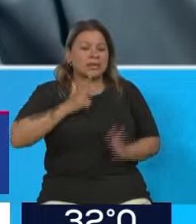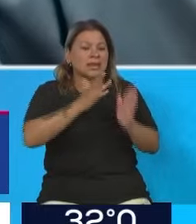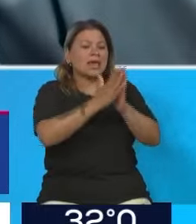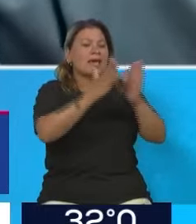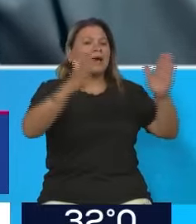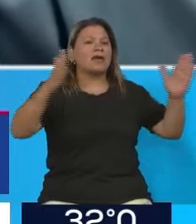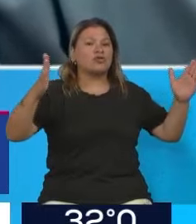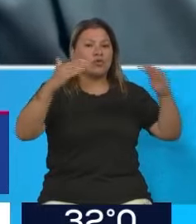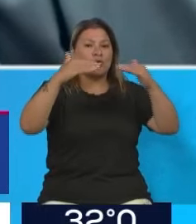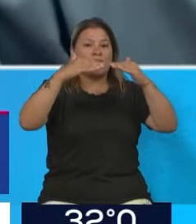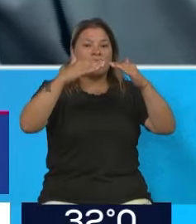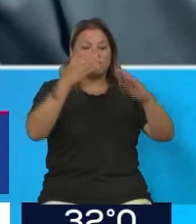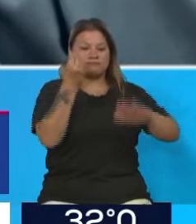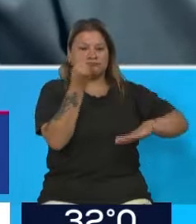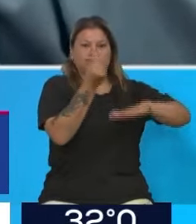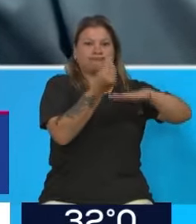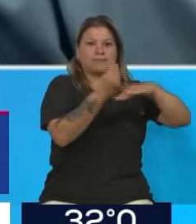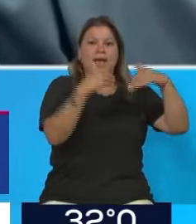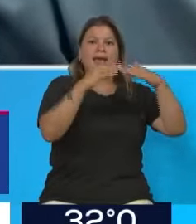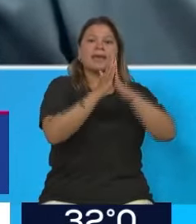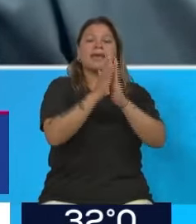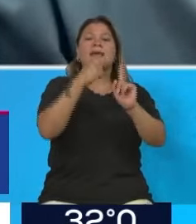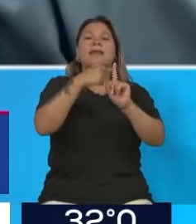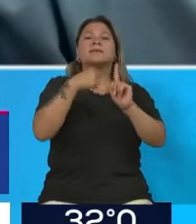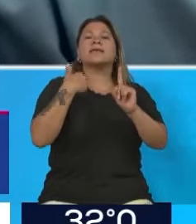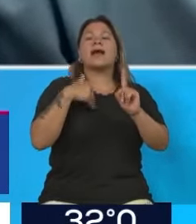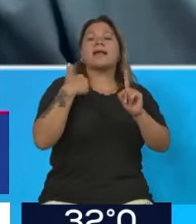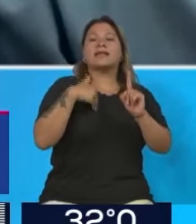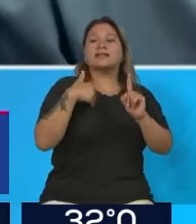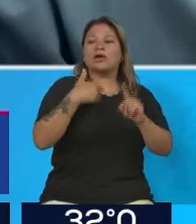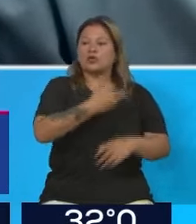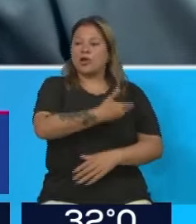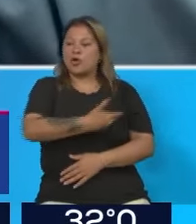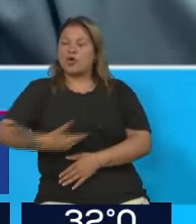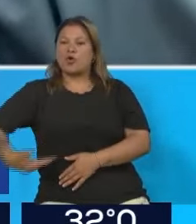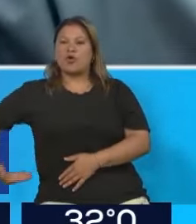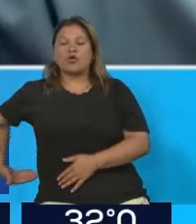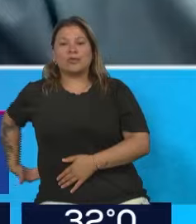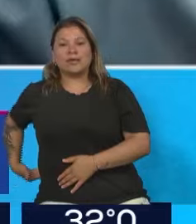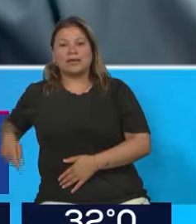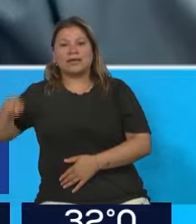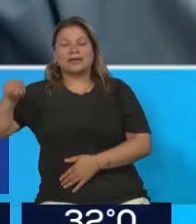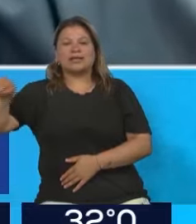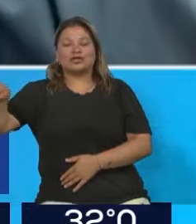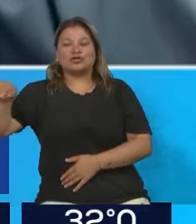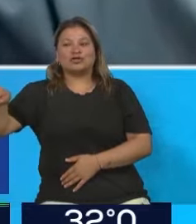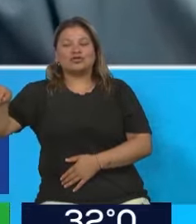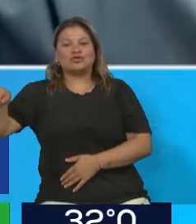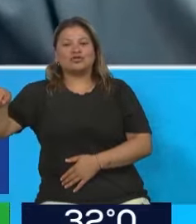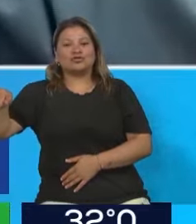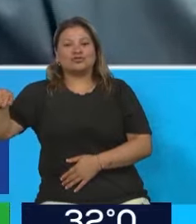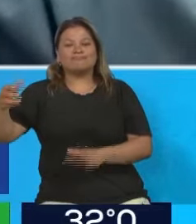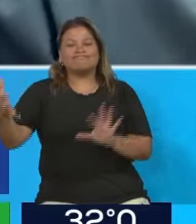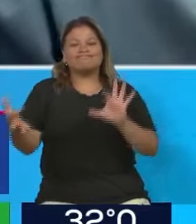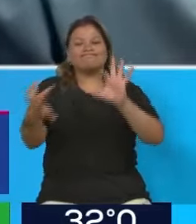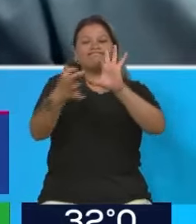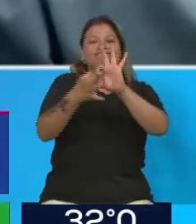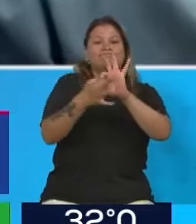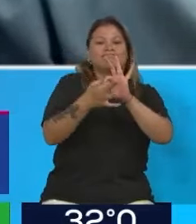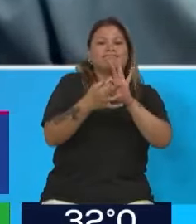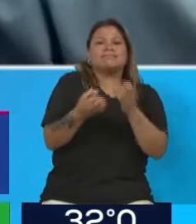iglesia Argentina y en esta relación con un gobierno muy particular respecto de las formas y respecto